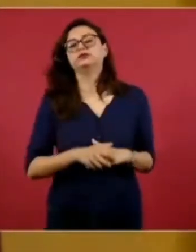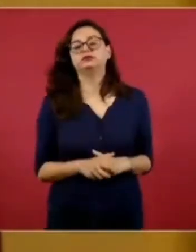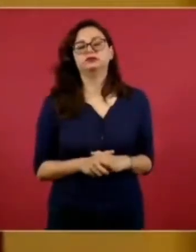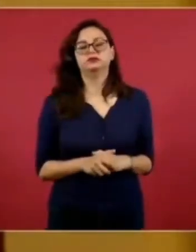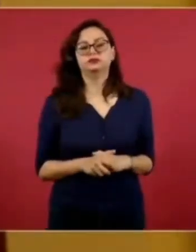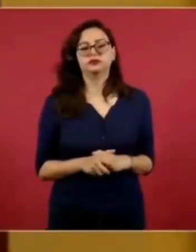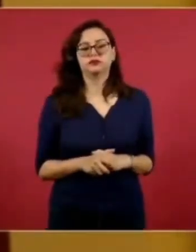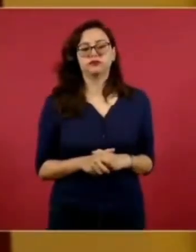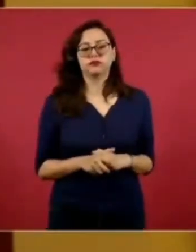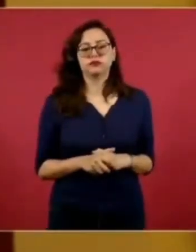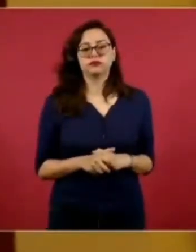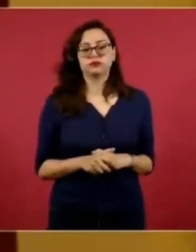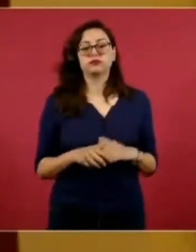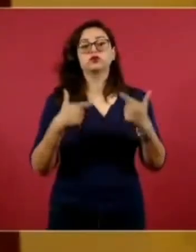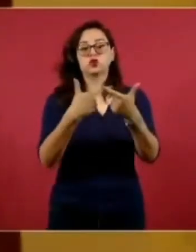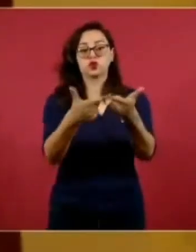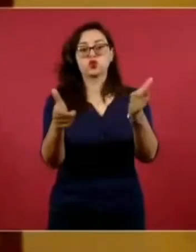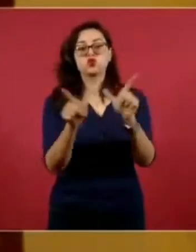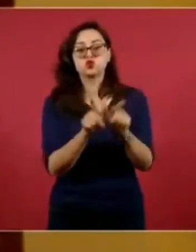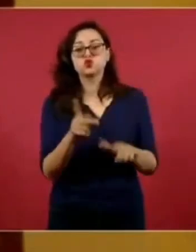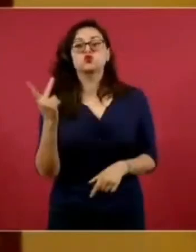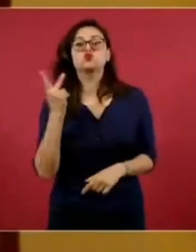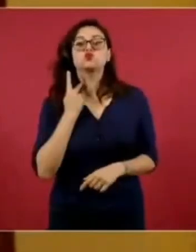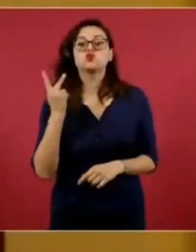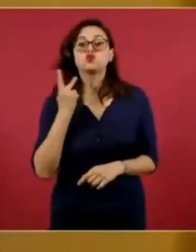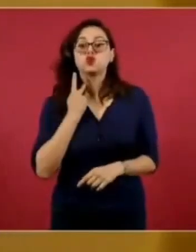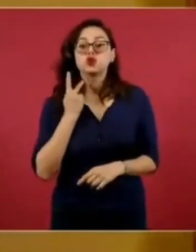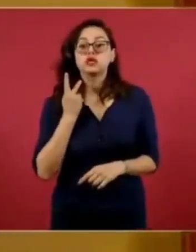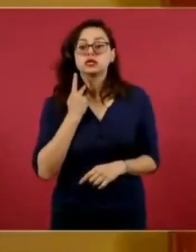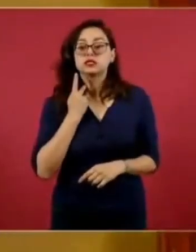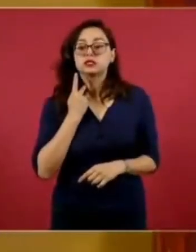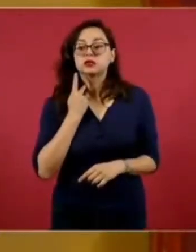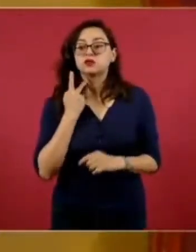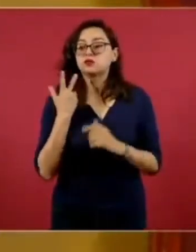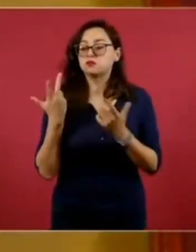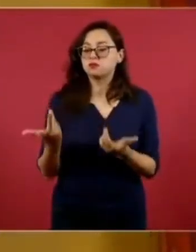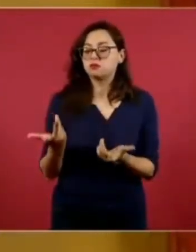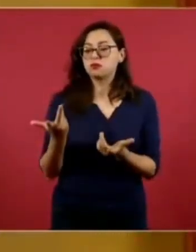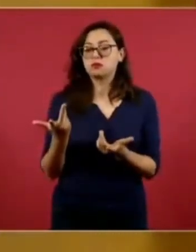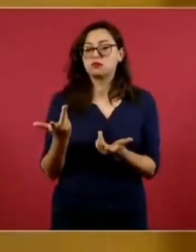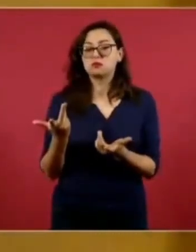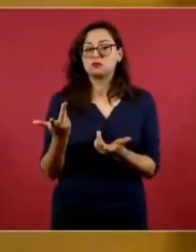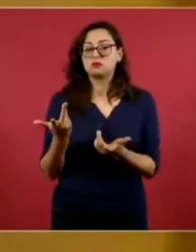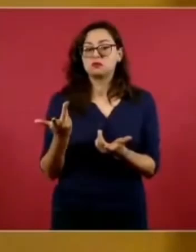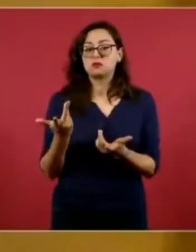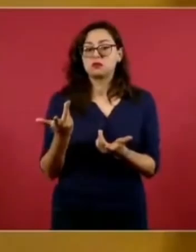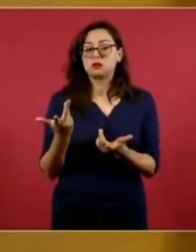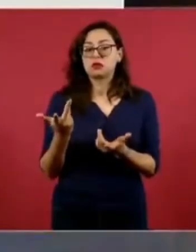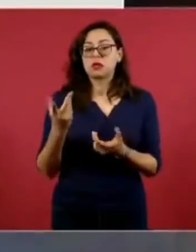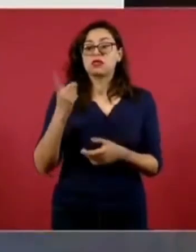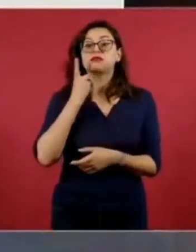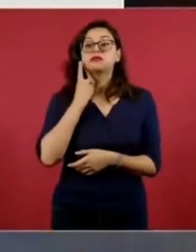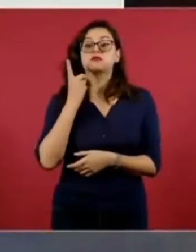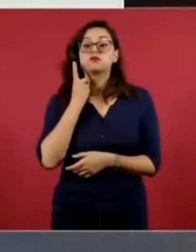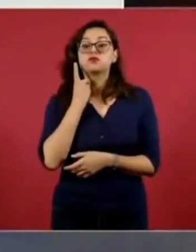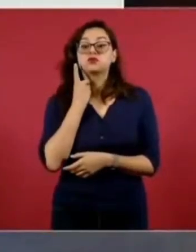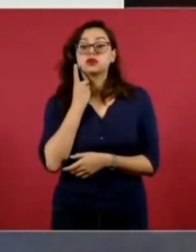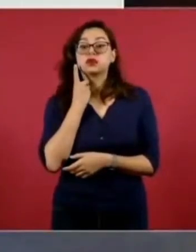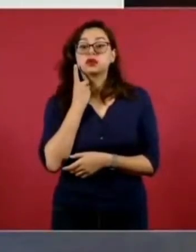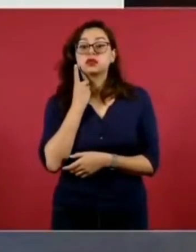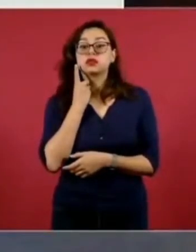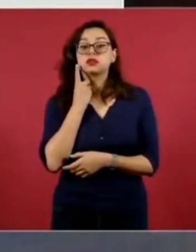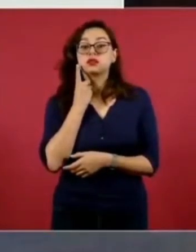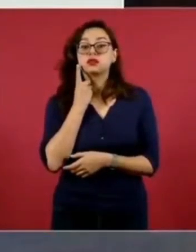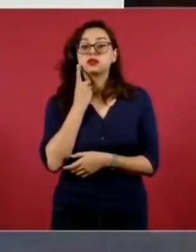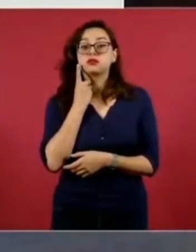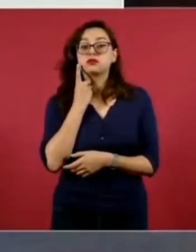caso un partido político podrá contar con un número de diputados por ambos